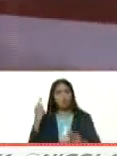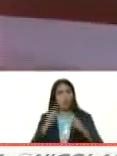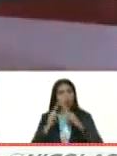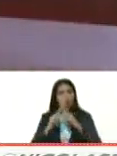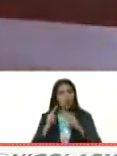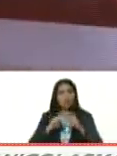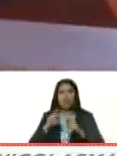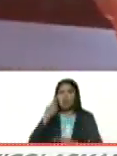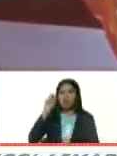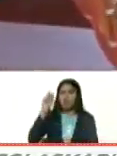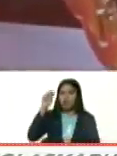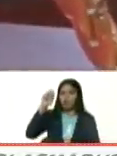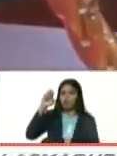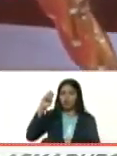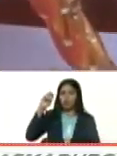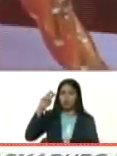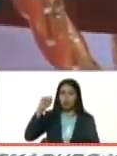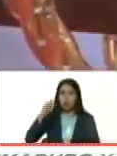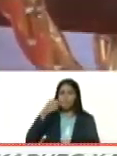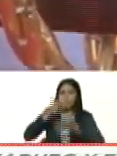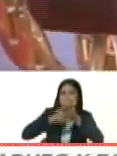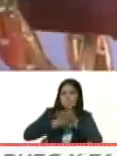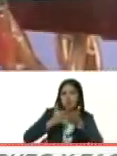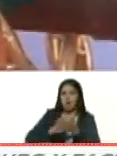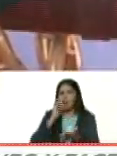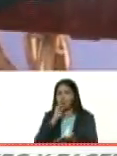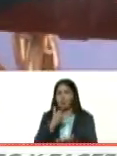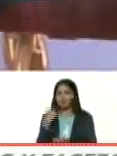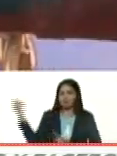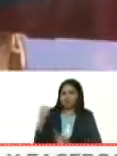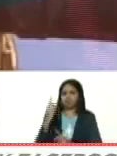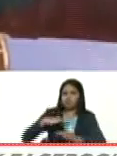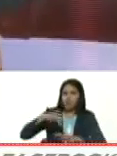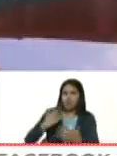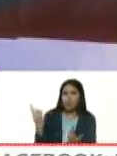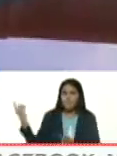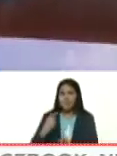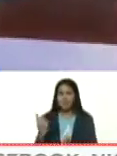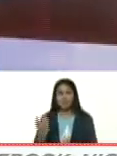Es que Rondón aún no ha peleado. ¿Y de dónde viene? Se preguntará mucha gente.